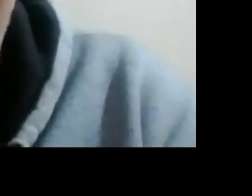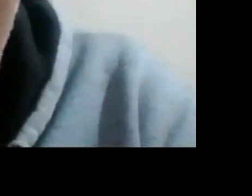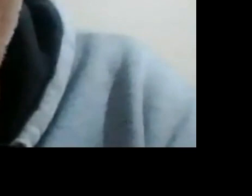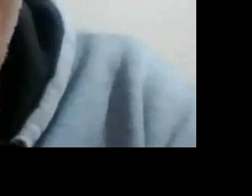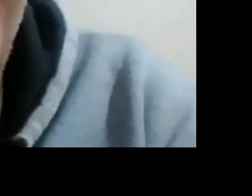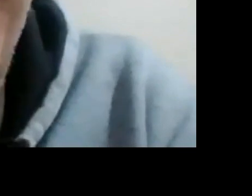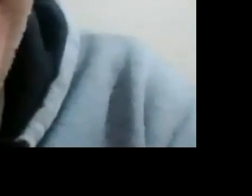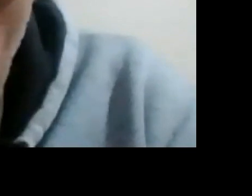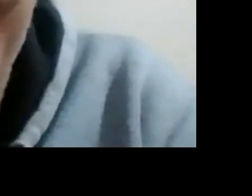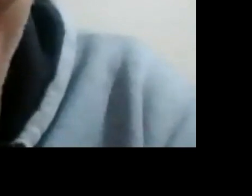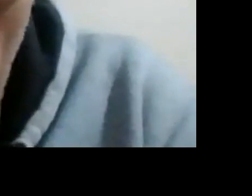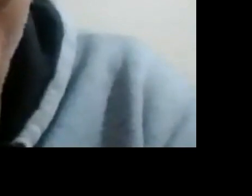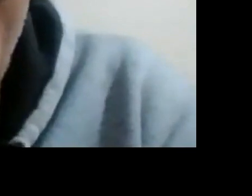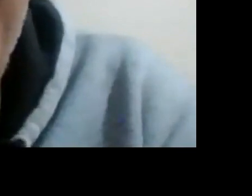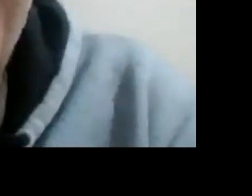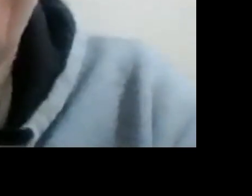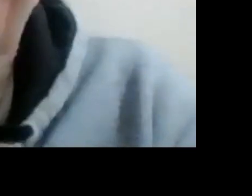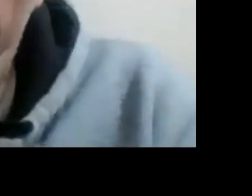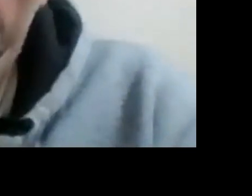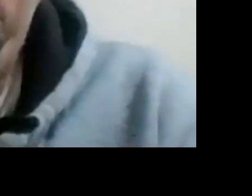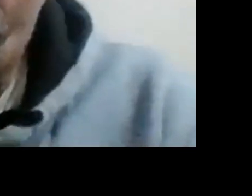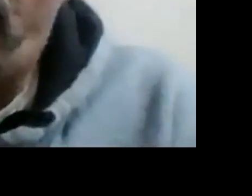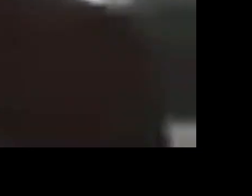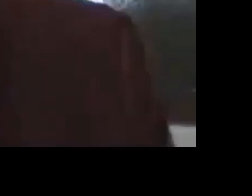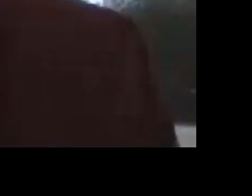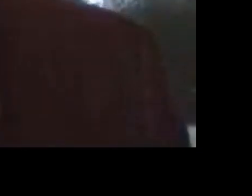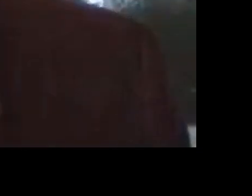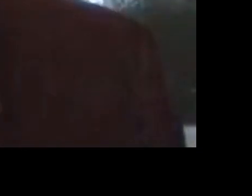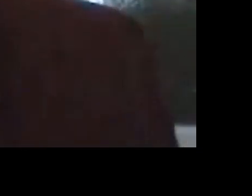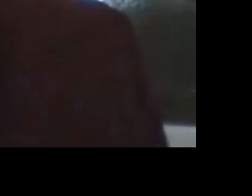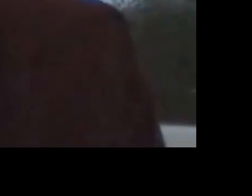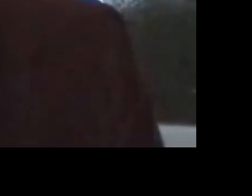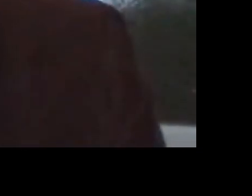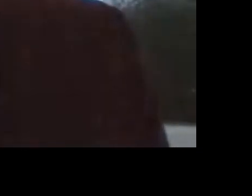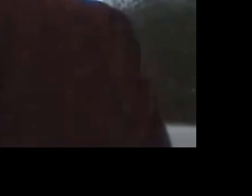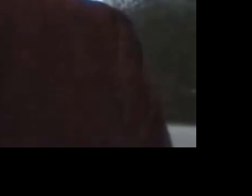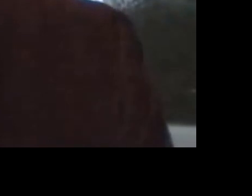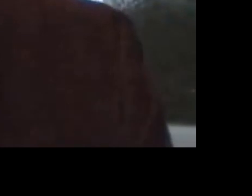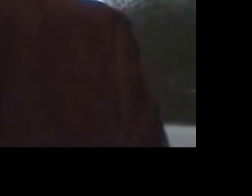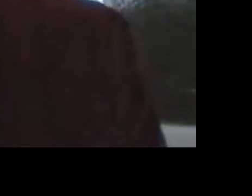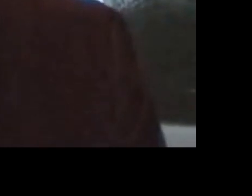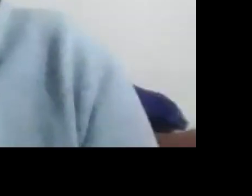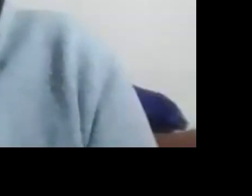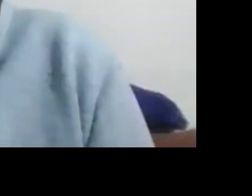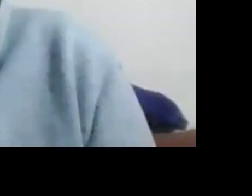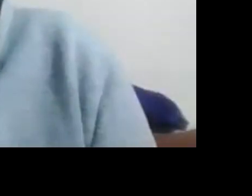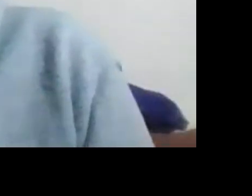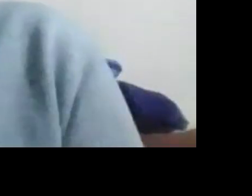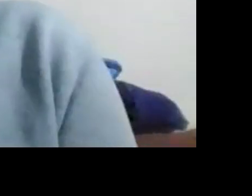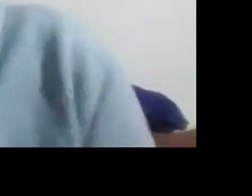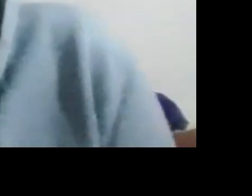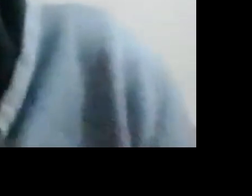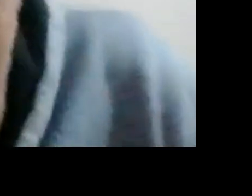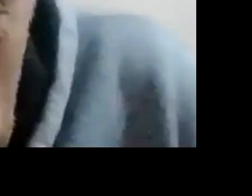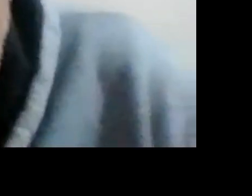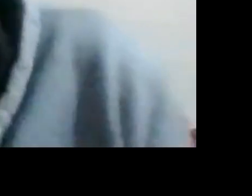quiere es que depositen los dólares. Y por, Sí, y por la permítame terminar la idea. y por la puertita de Permítame atrás. terminar